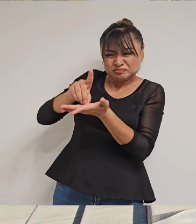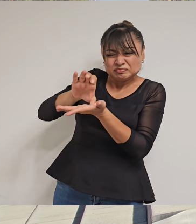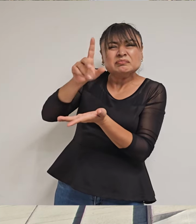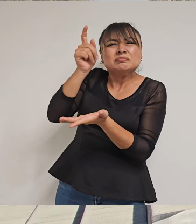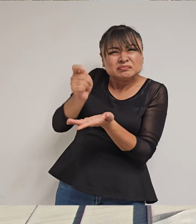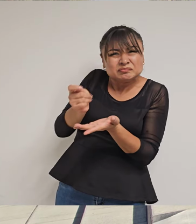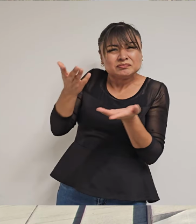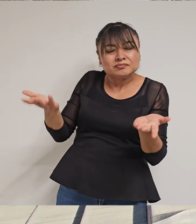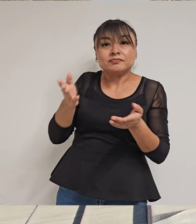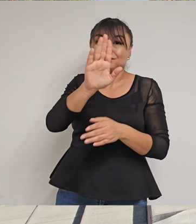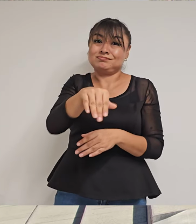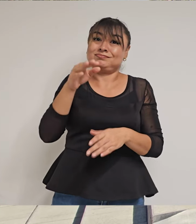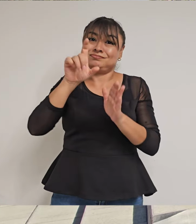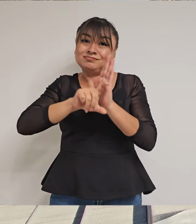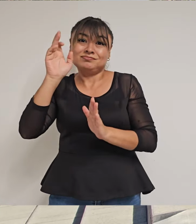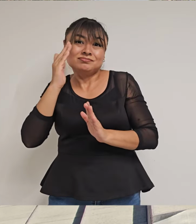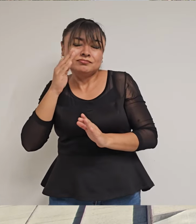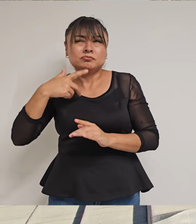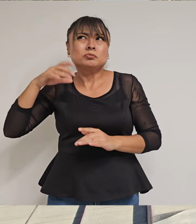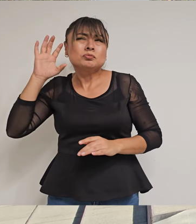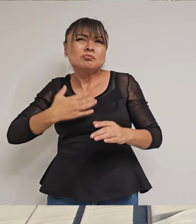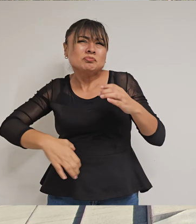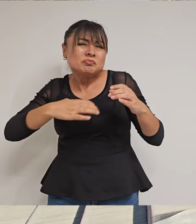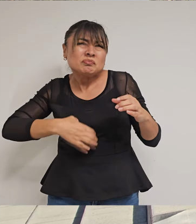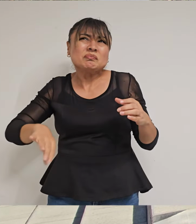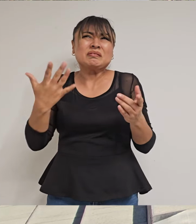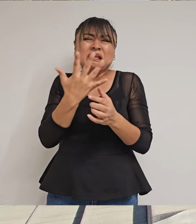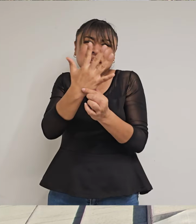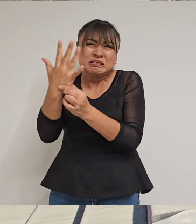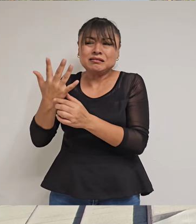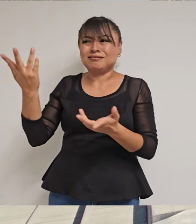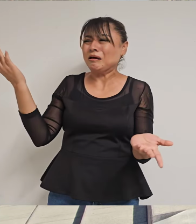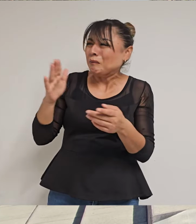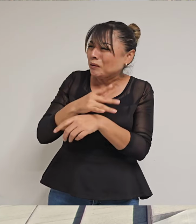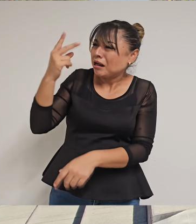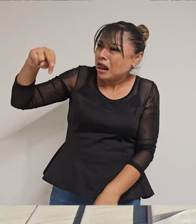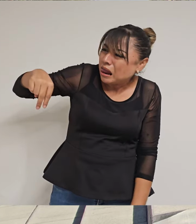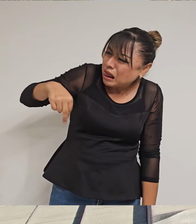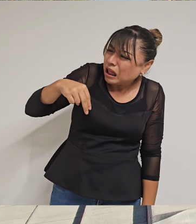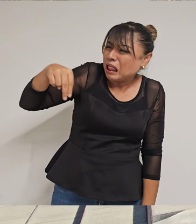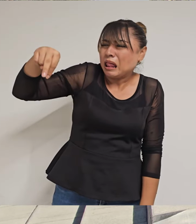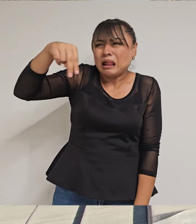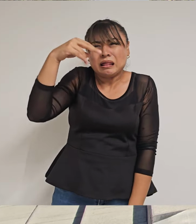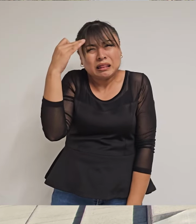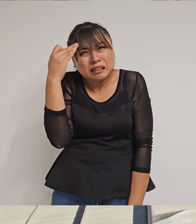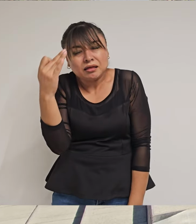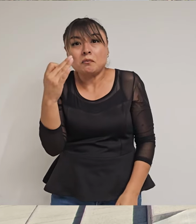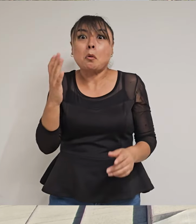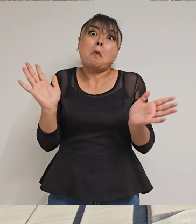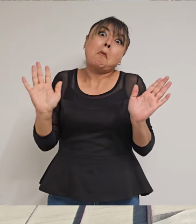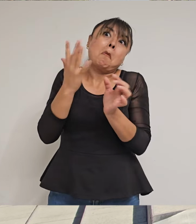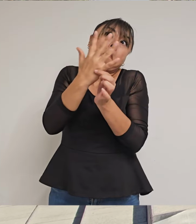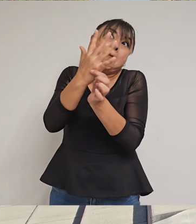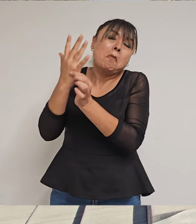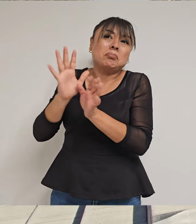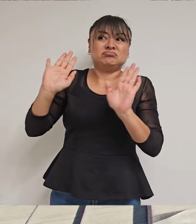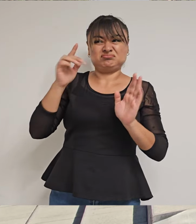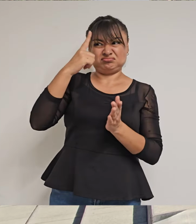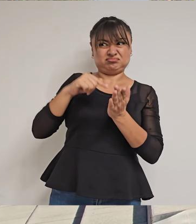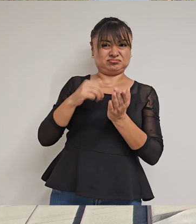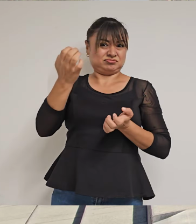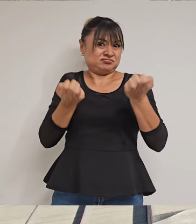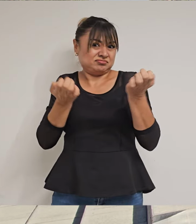gente quejándose porque la longitud de las rampas para cruzar un puente peatonal son muy largas. Y las teorías nunca pueden faltar. Que si las hicieron así para cansar más a la